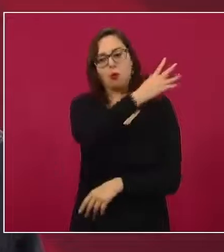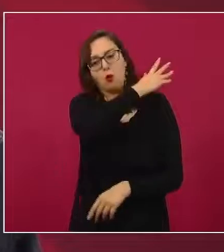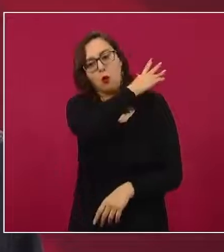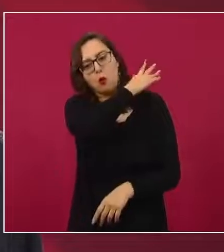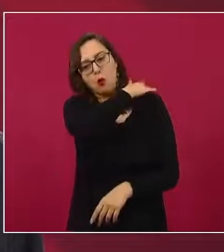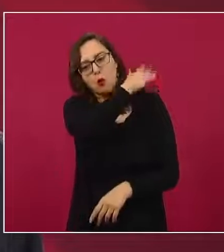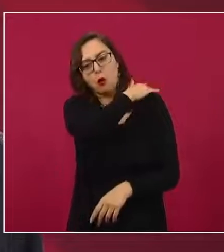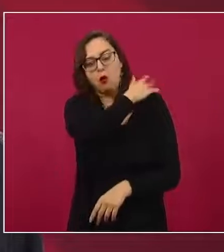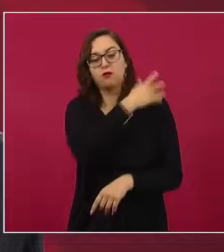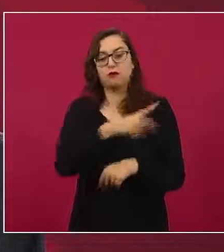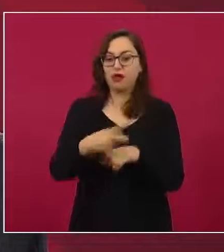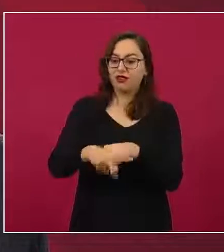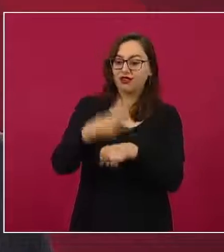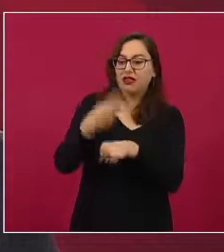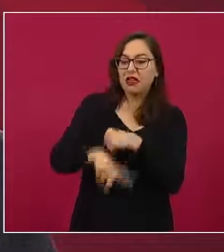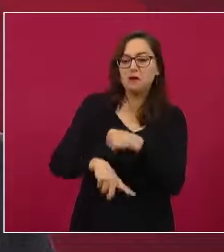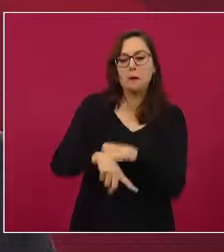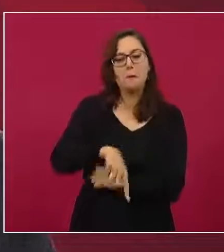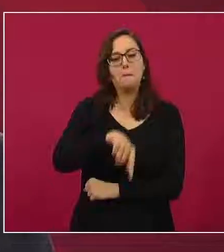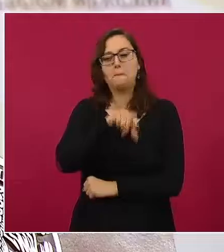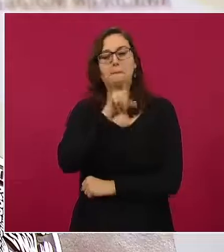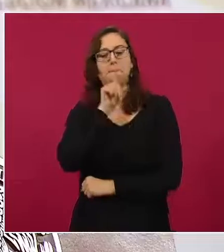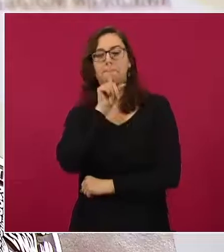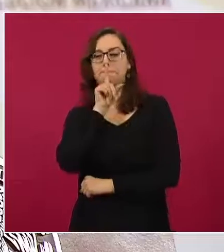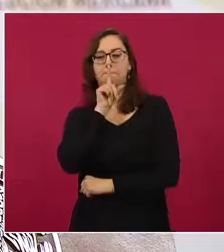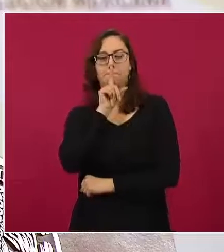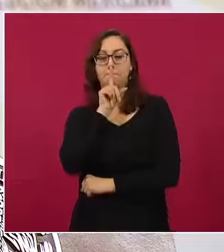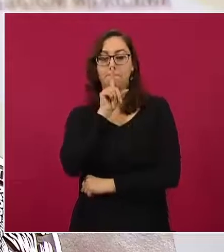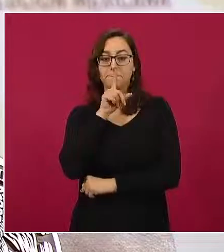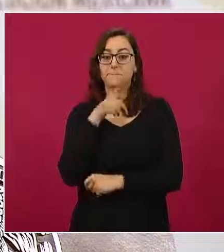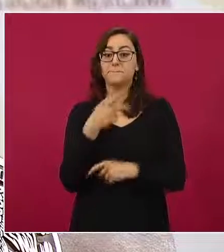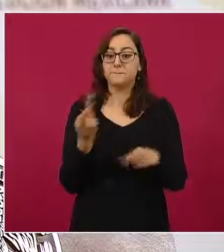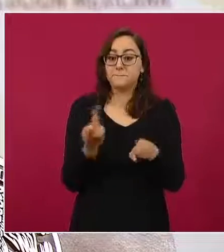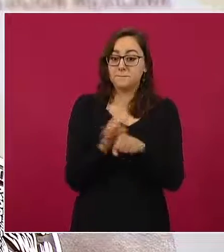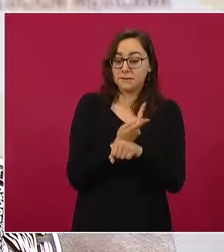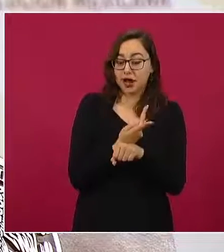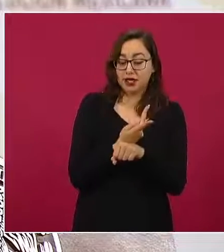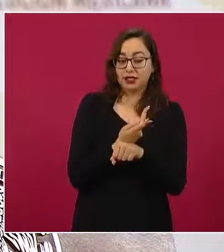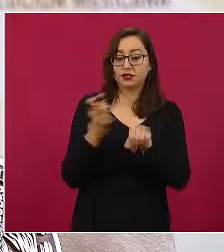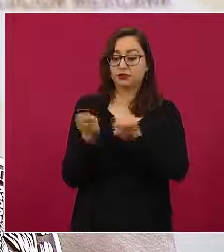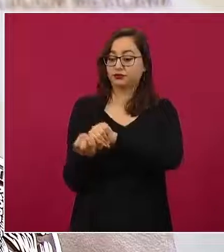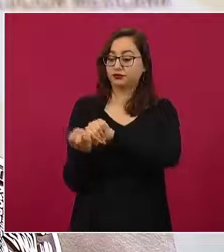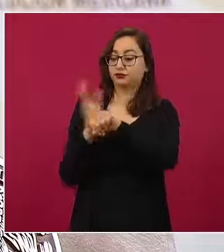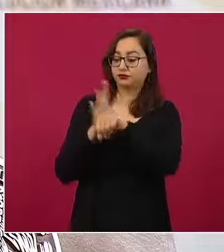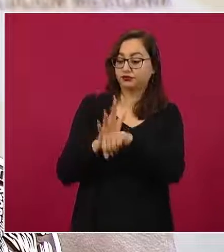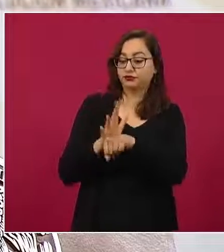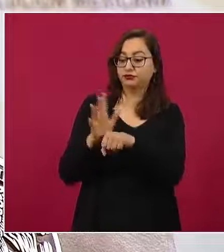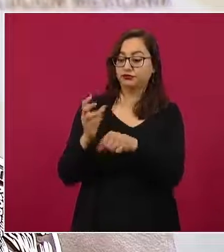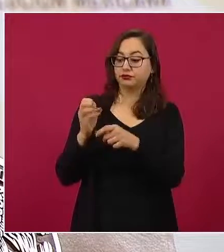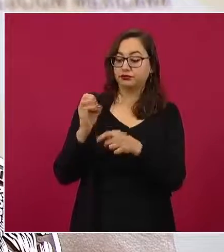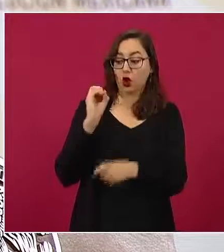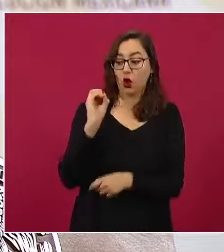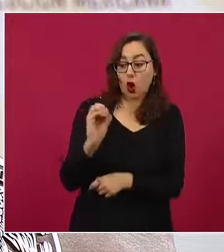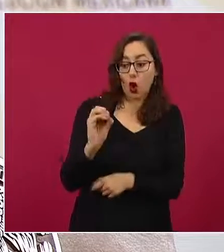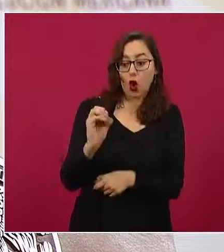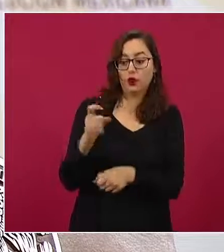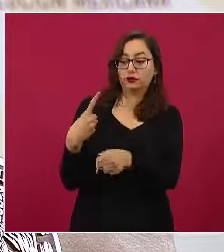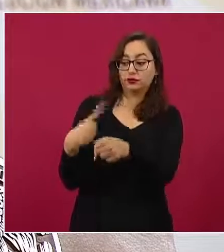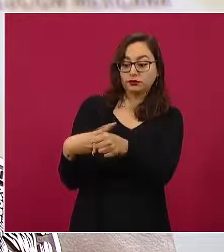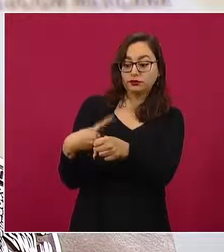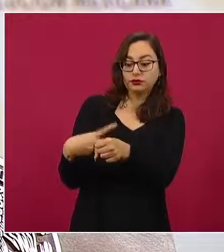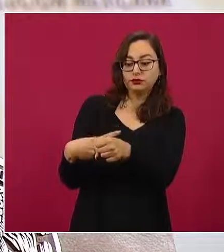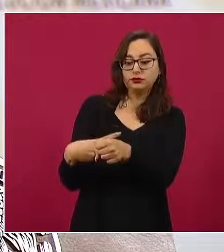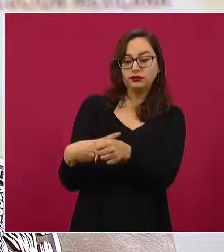cuadro clínico de Omicron, la expresión de la enfermedad por Omicron, es más